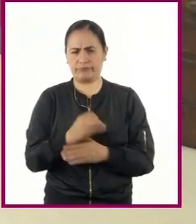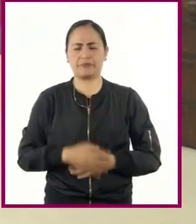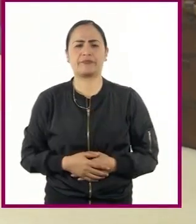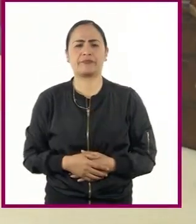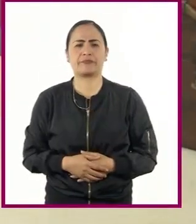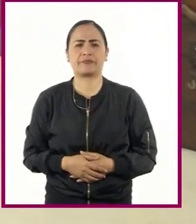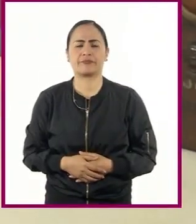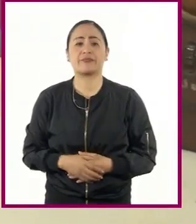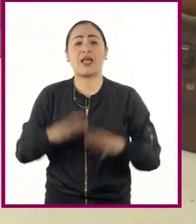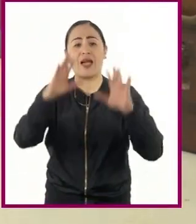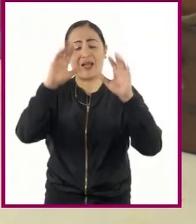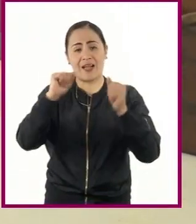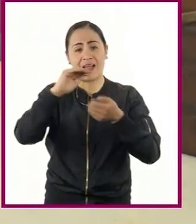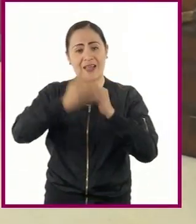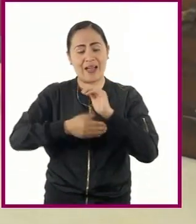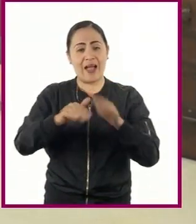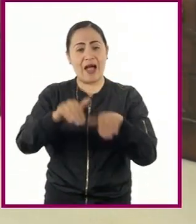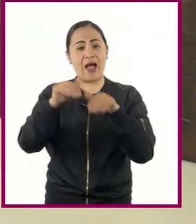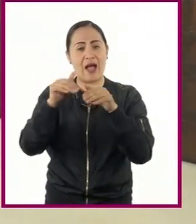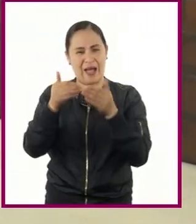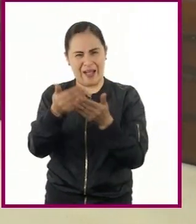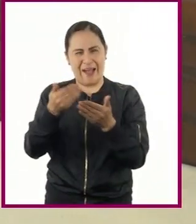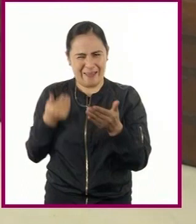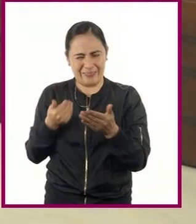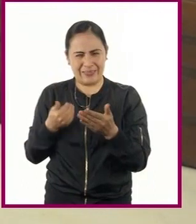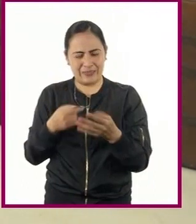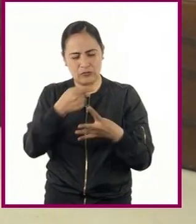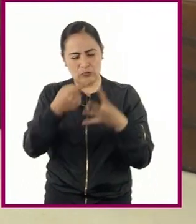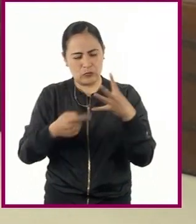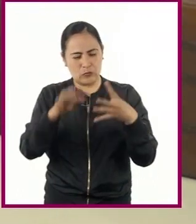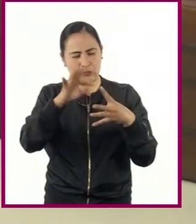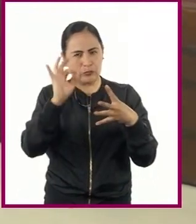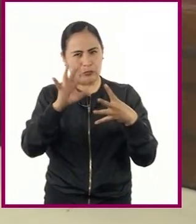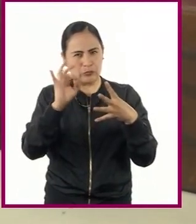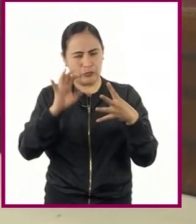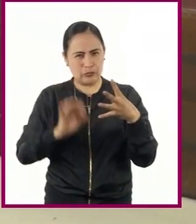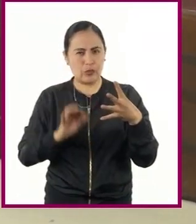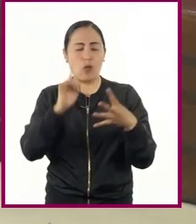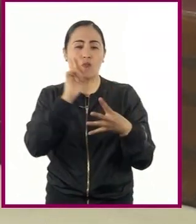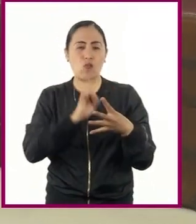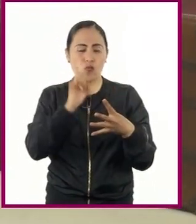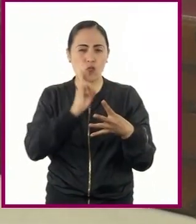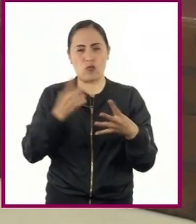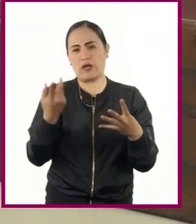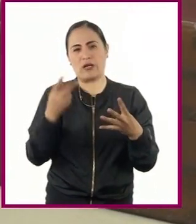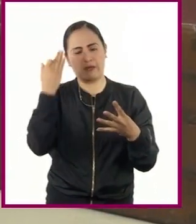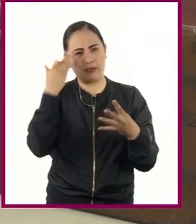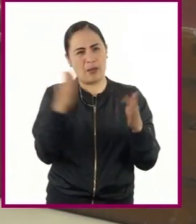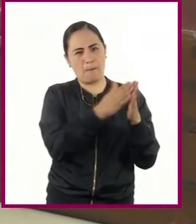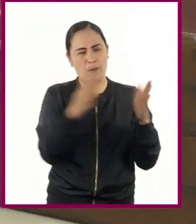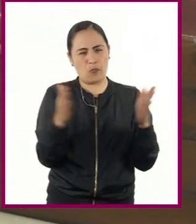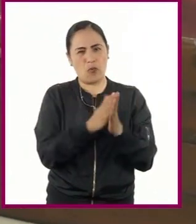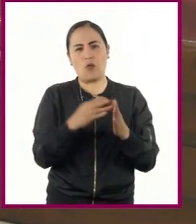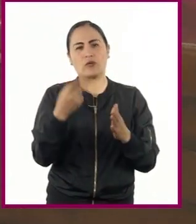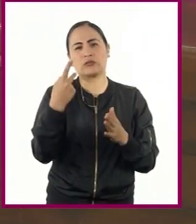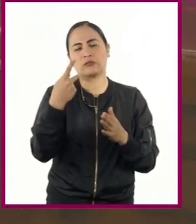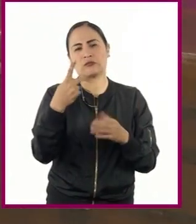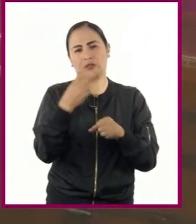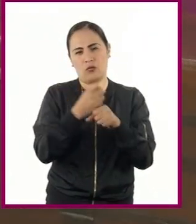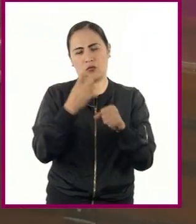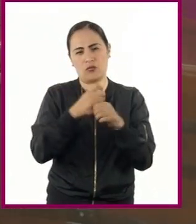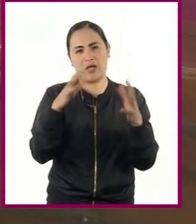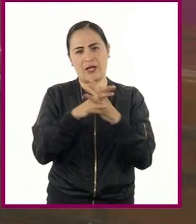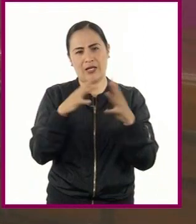Antes de despedirnos, hagamos una breve recapitulación acerca de la participación de las mujeres durante y después de la Segunda